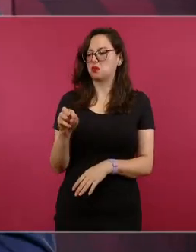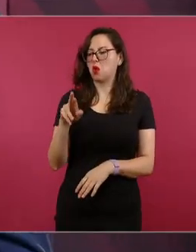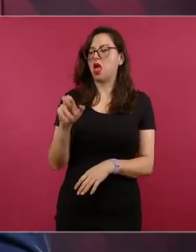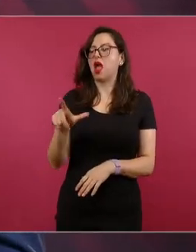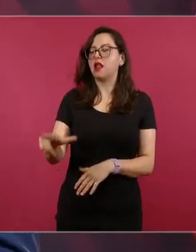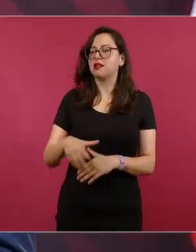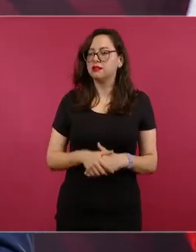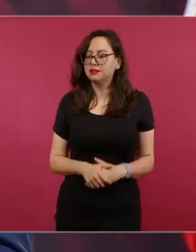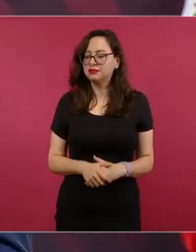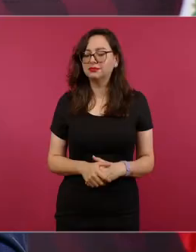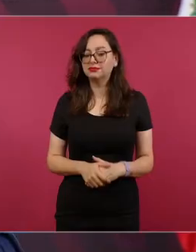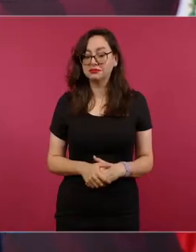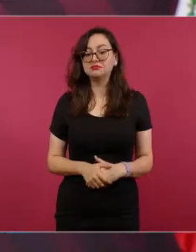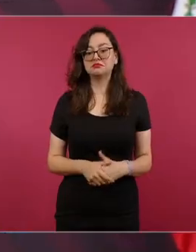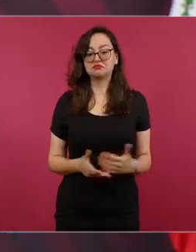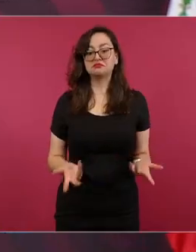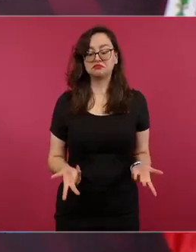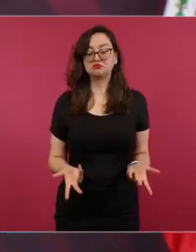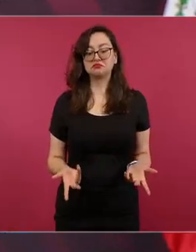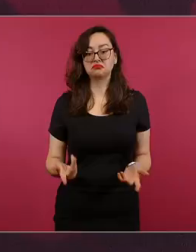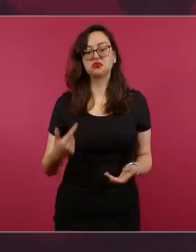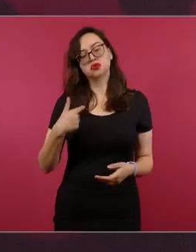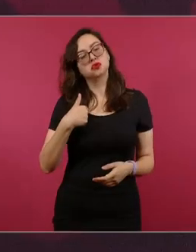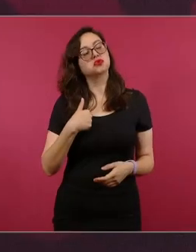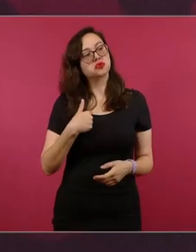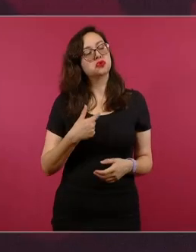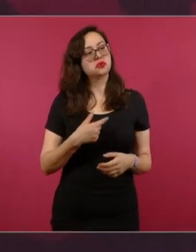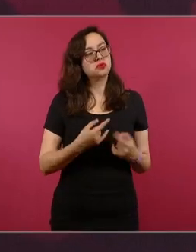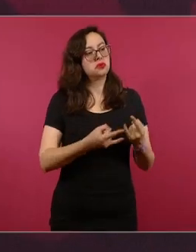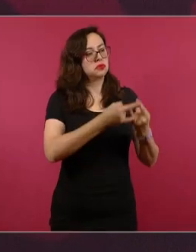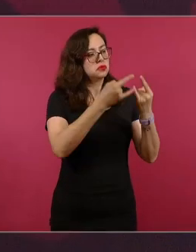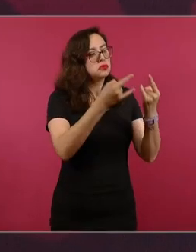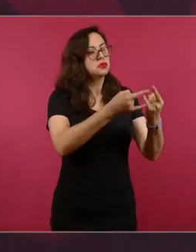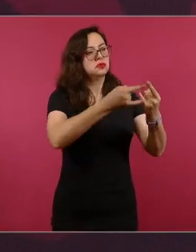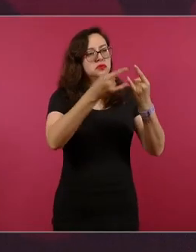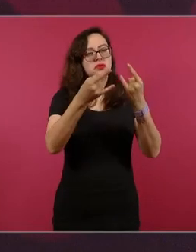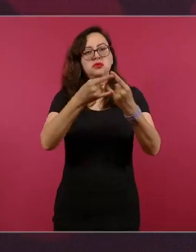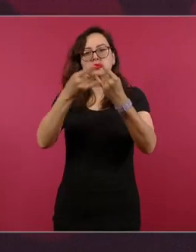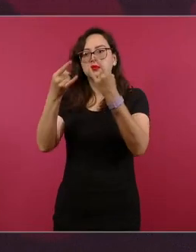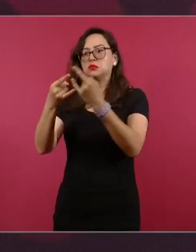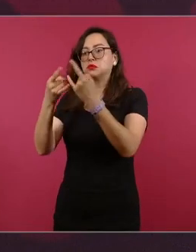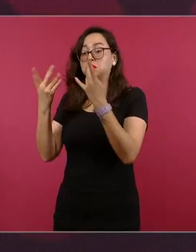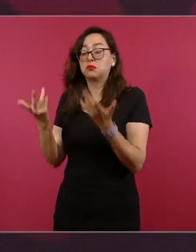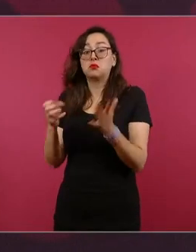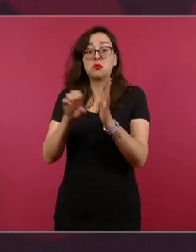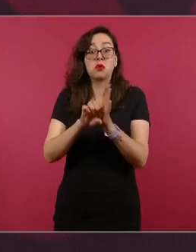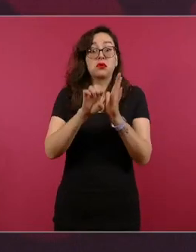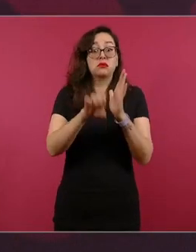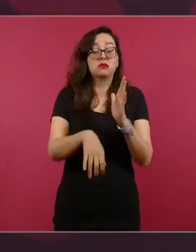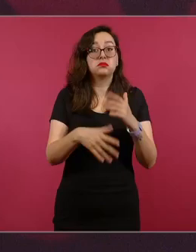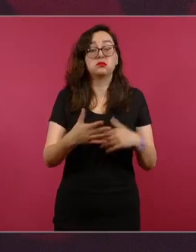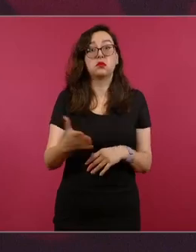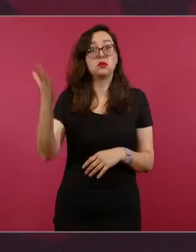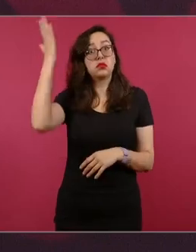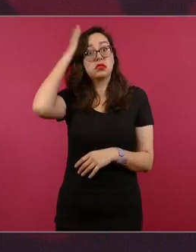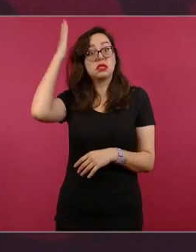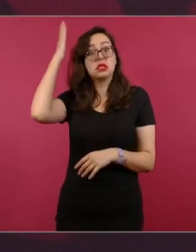que se salvaron de que los asesinaran